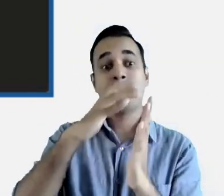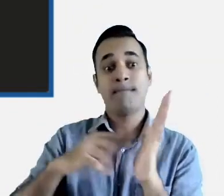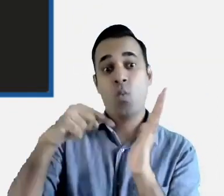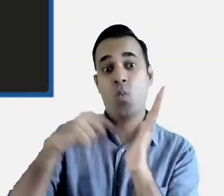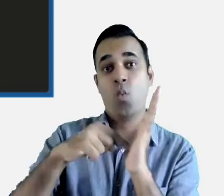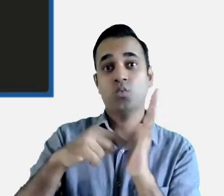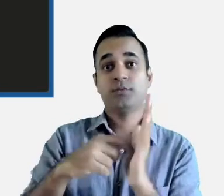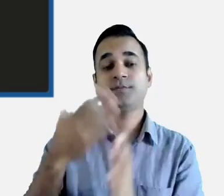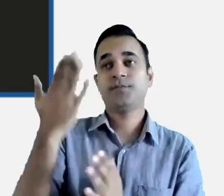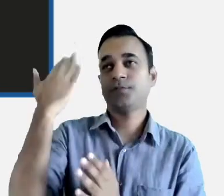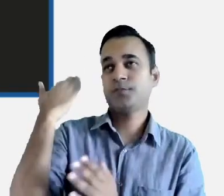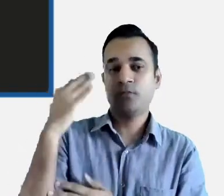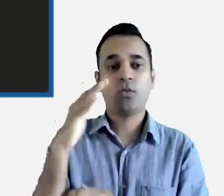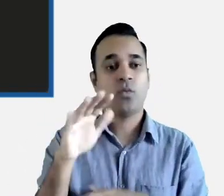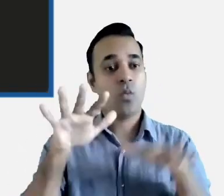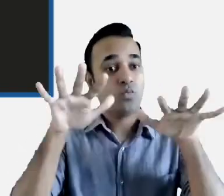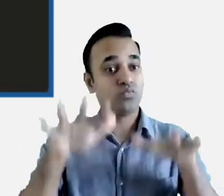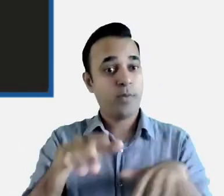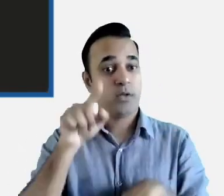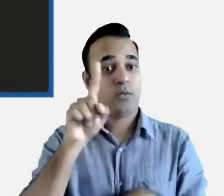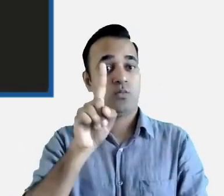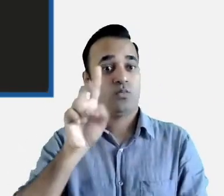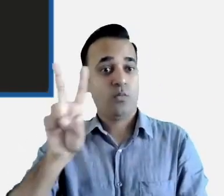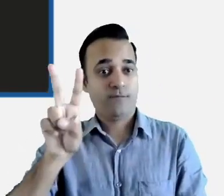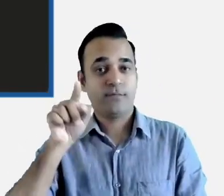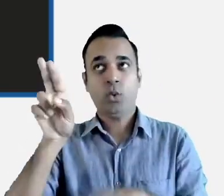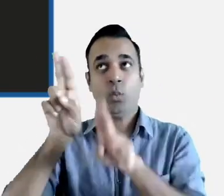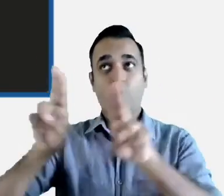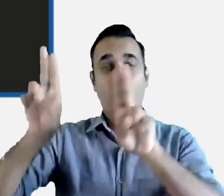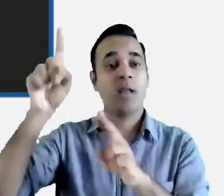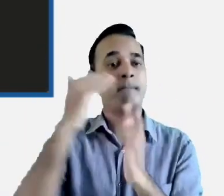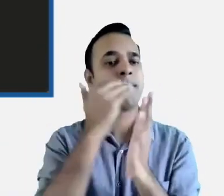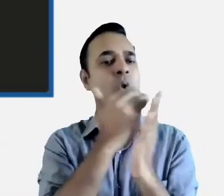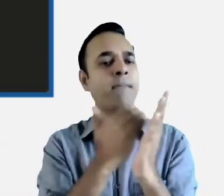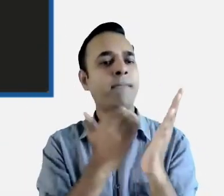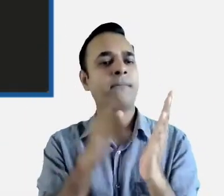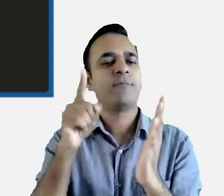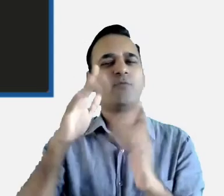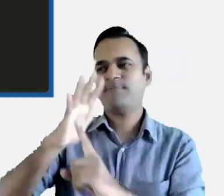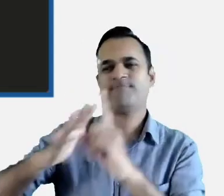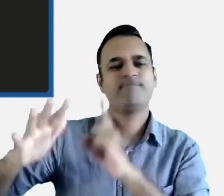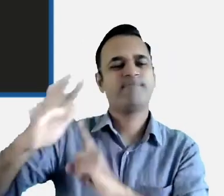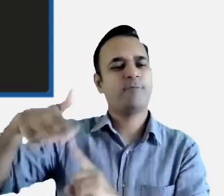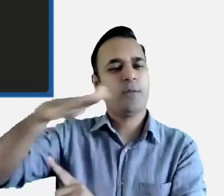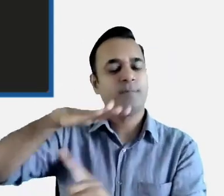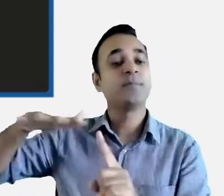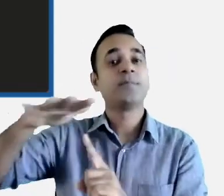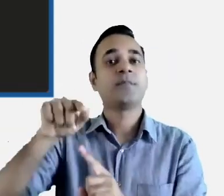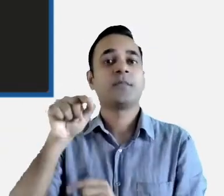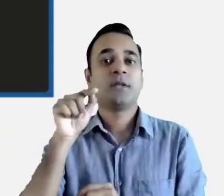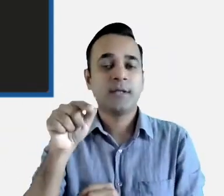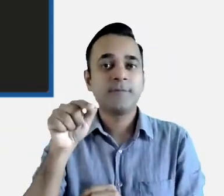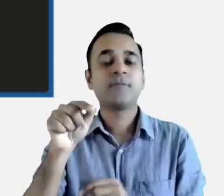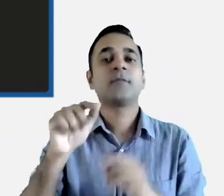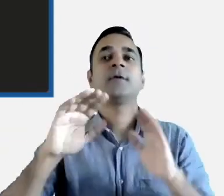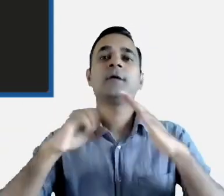Oxford, titulado Infraestructura para la Acción Climática, destaca el potencial determinante